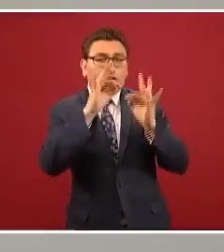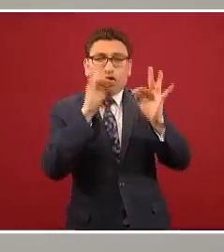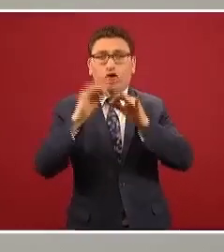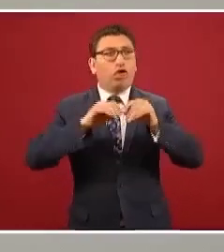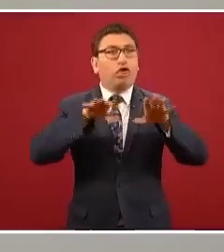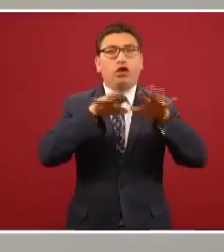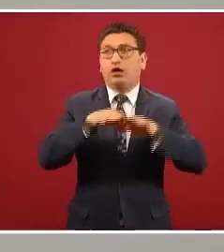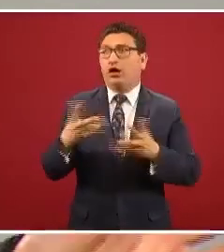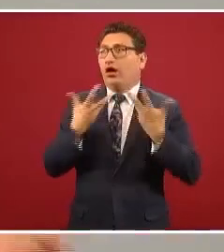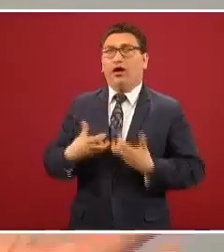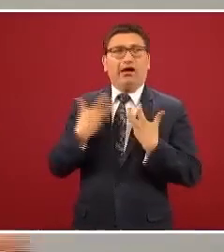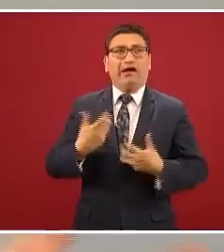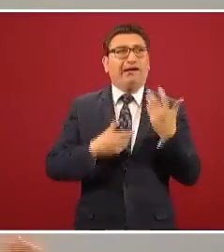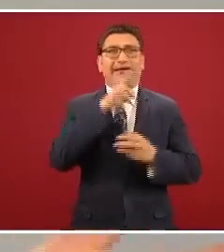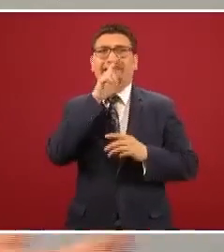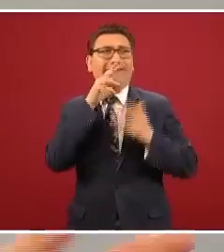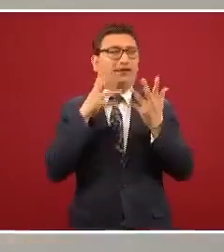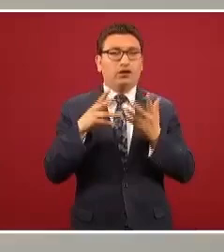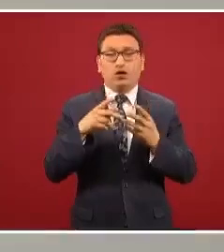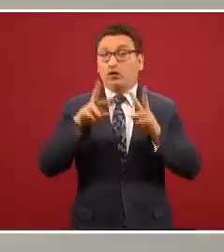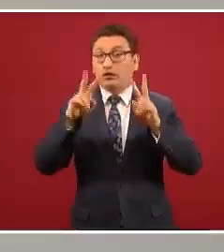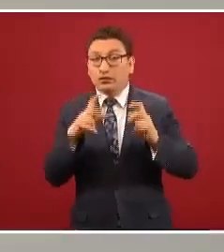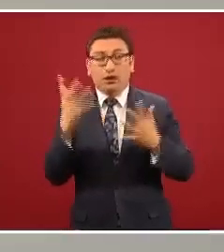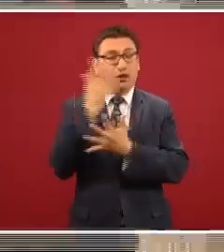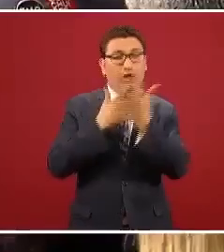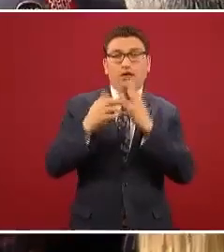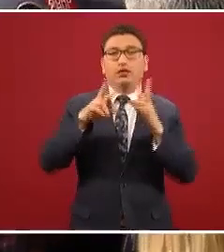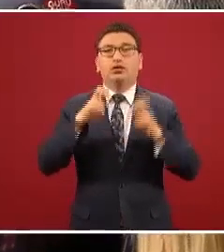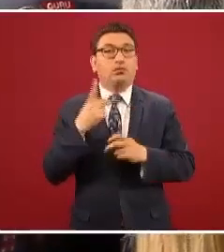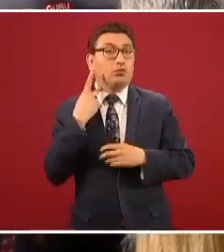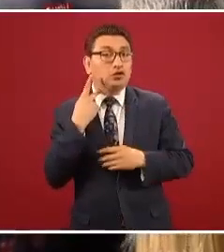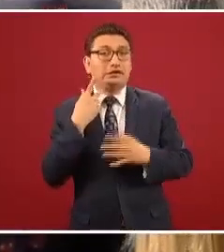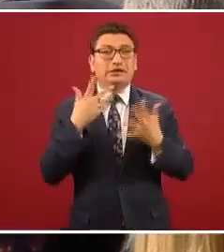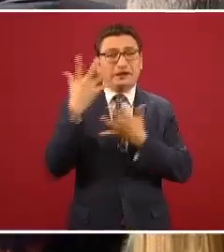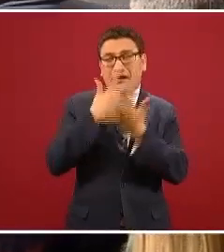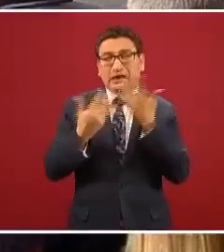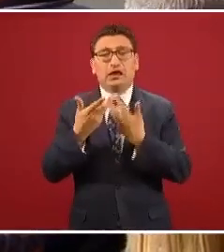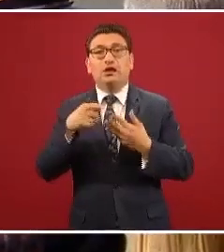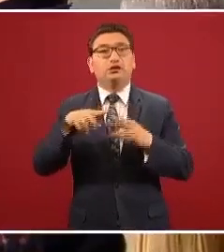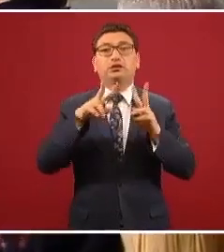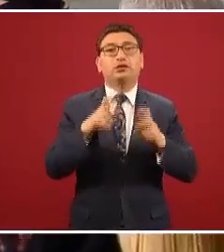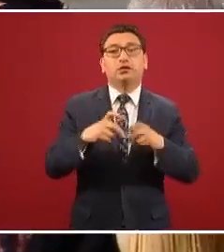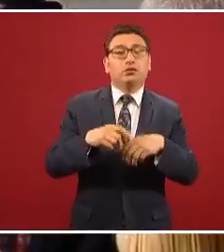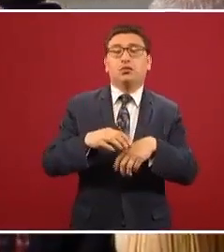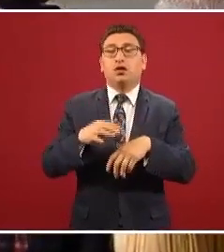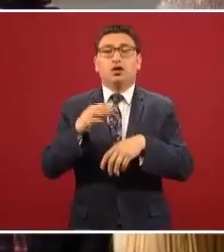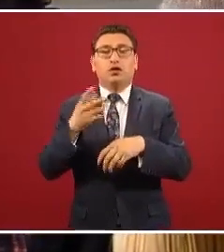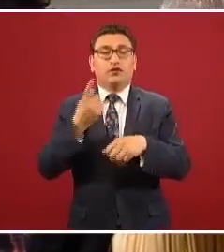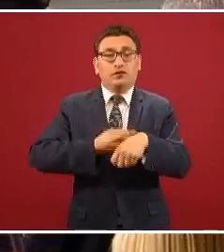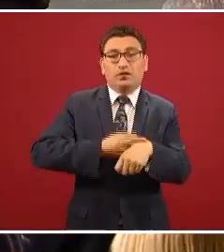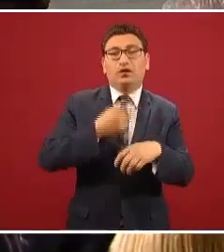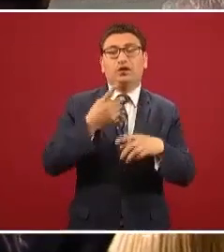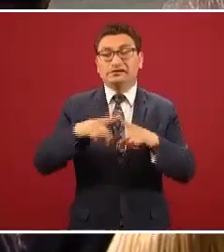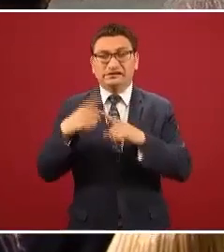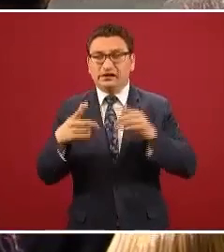mucho menos mezclar los temas del debate político, por ejemplo, con los temas técnicos que esta situación